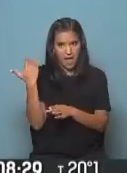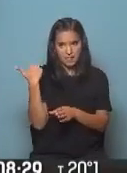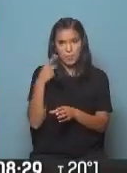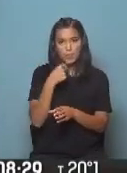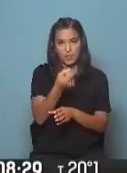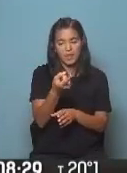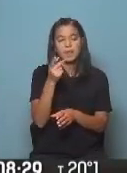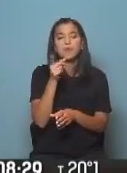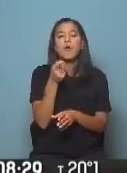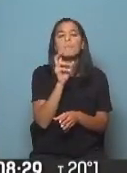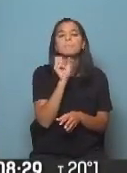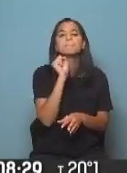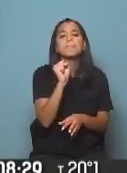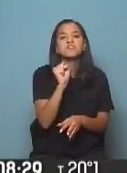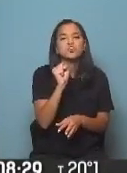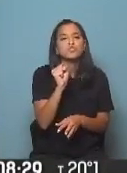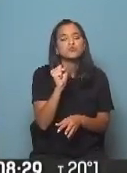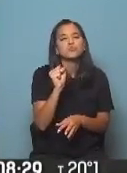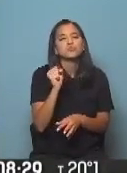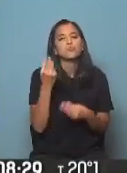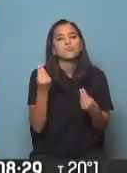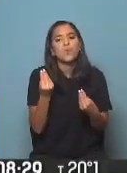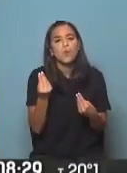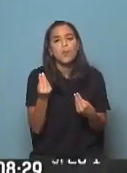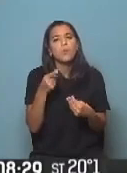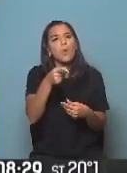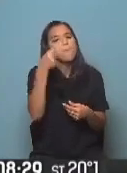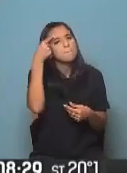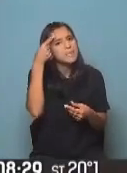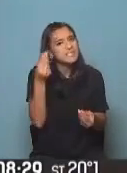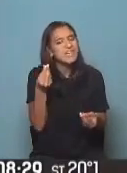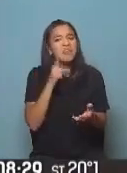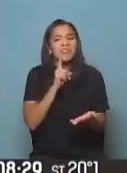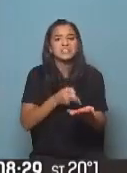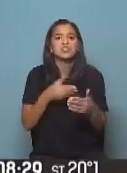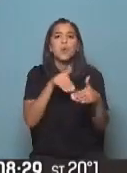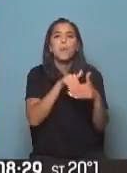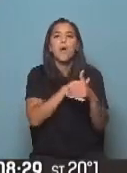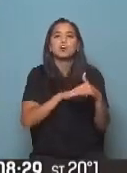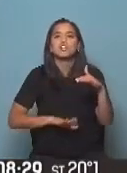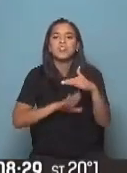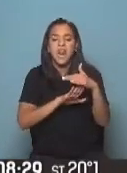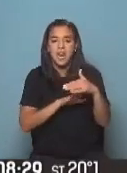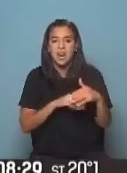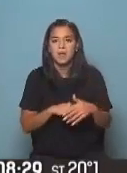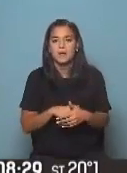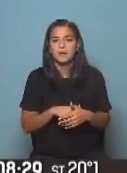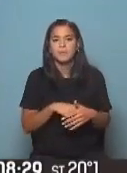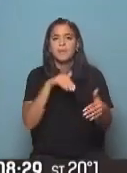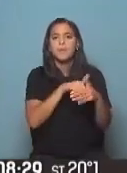país. Las tasas en pesos. ¿Cuál va a ser o cuál creés vos que va a ser la decisión del Banco Central? El Banco Central